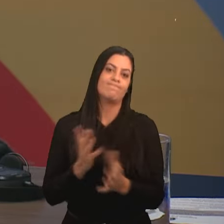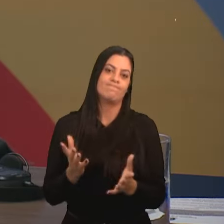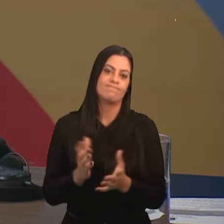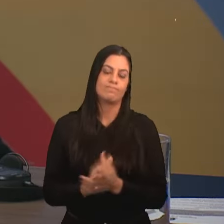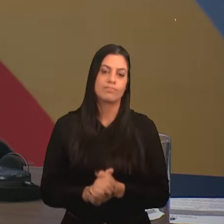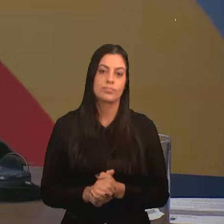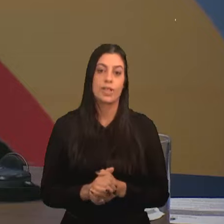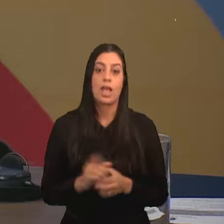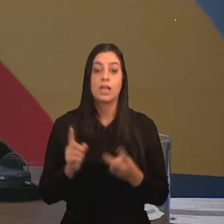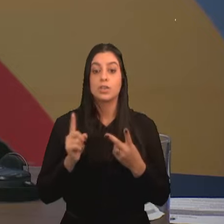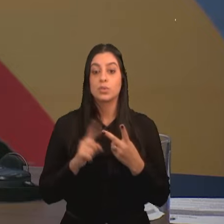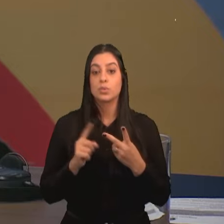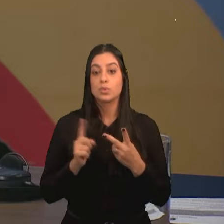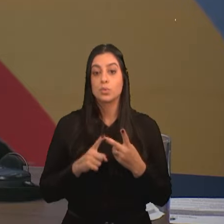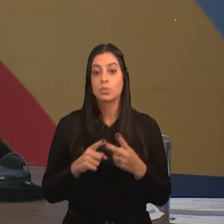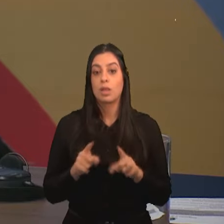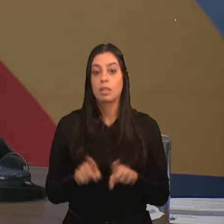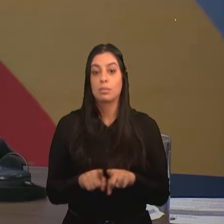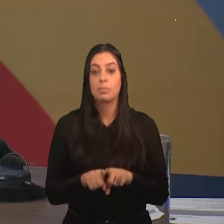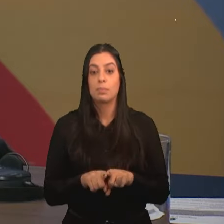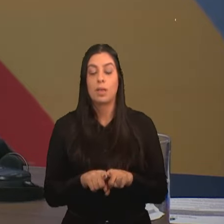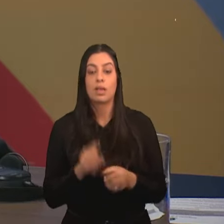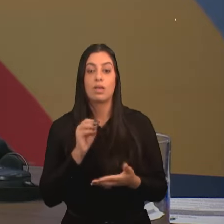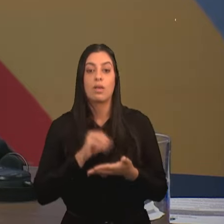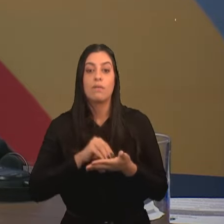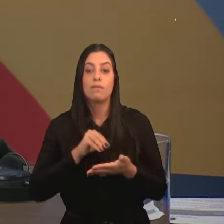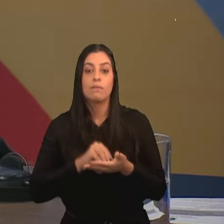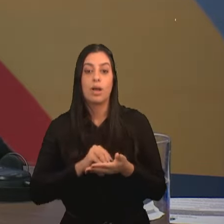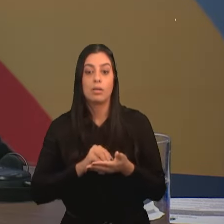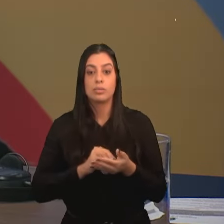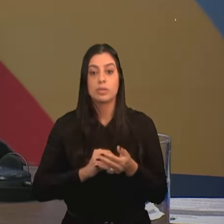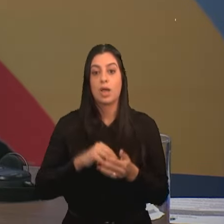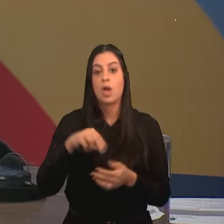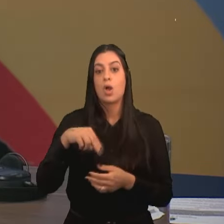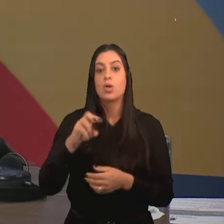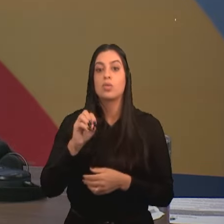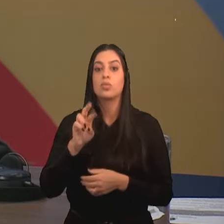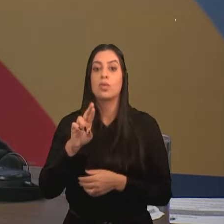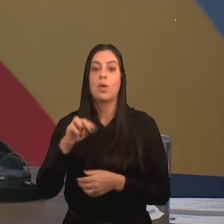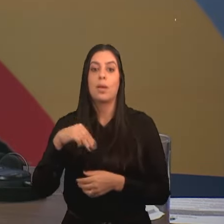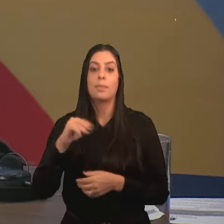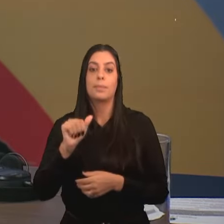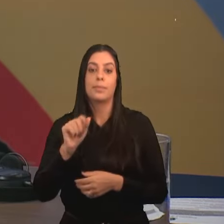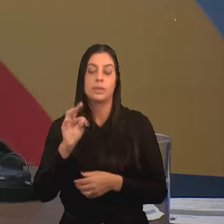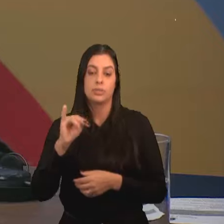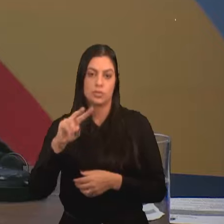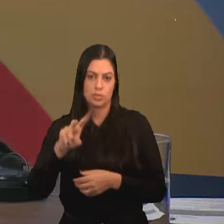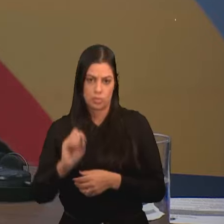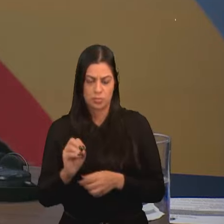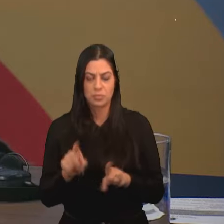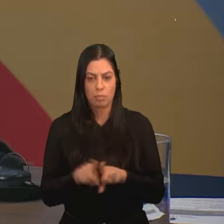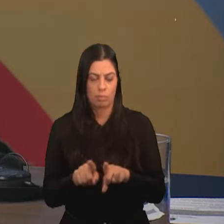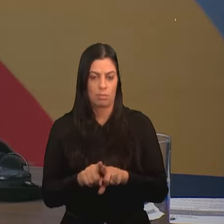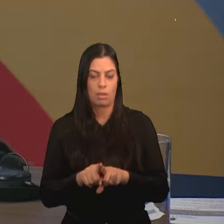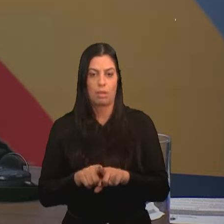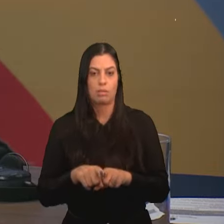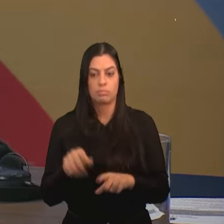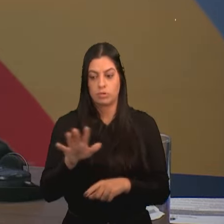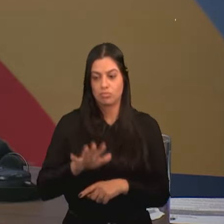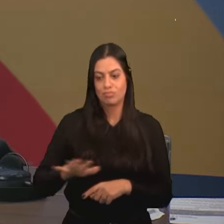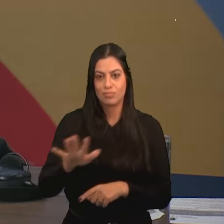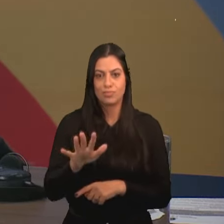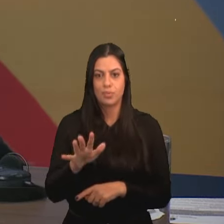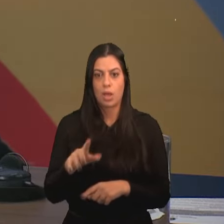eso. Y en segundo lugar, yo veo que hay un déficit normativo también, y él es muy evidente en esas dos grandes áreas. Creo